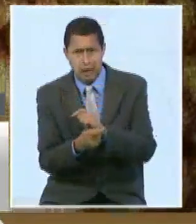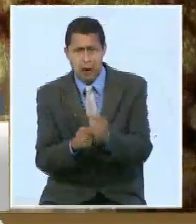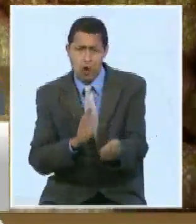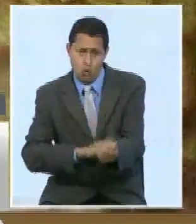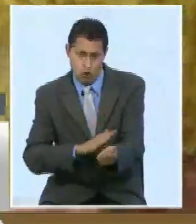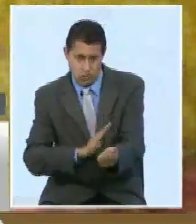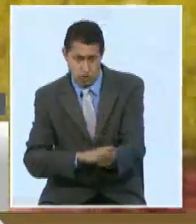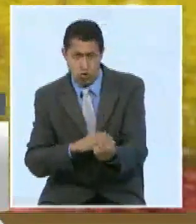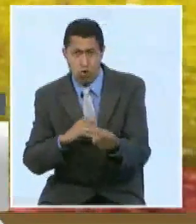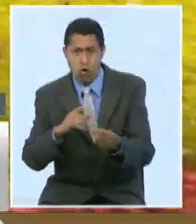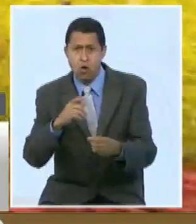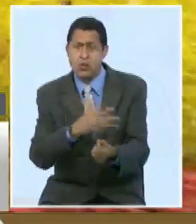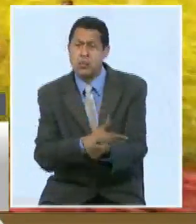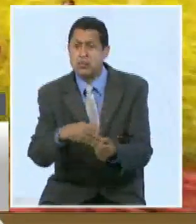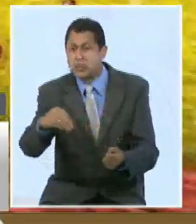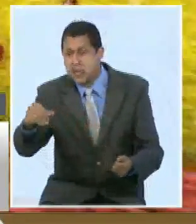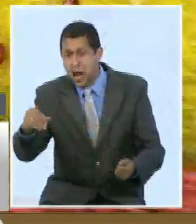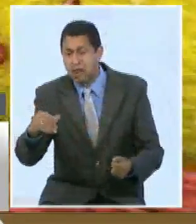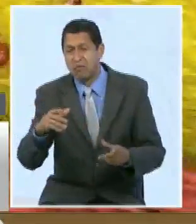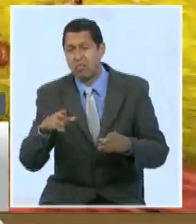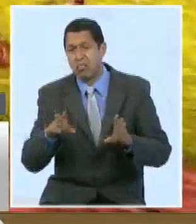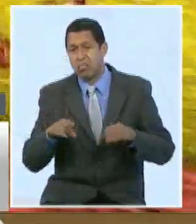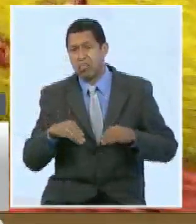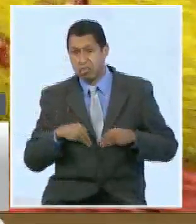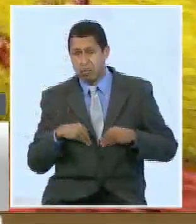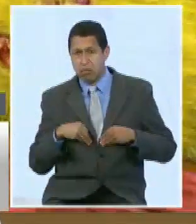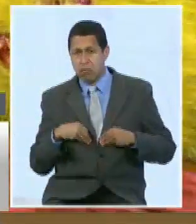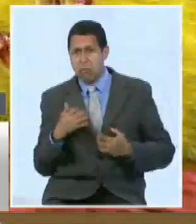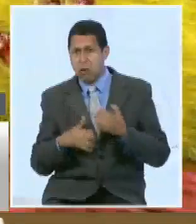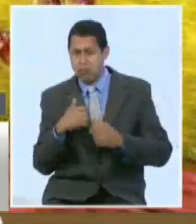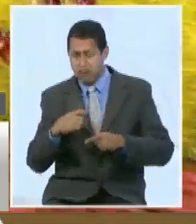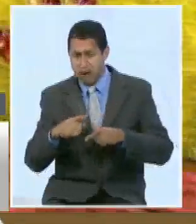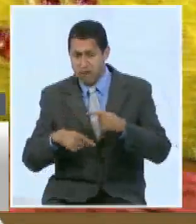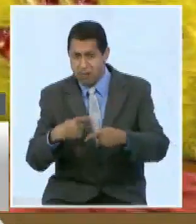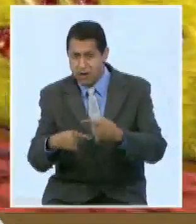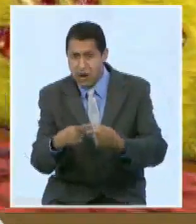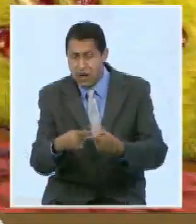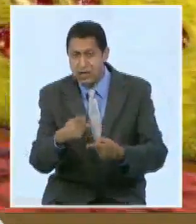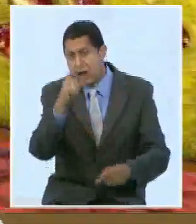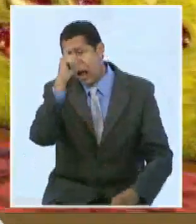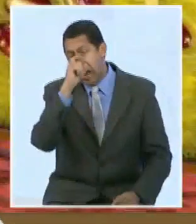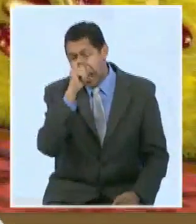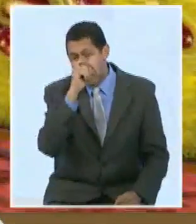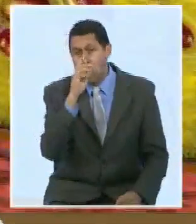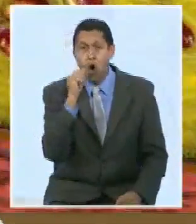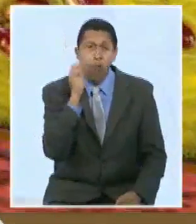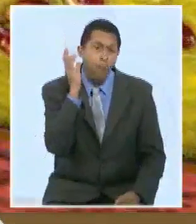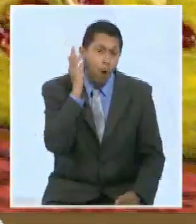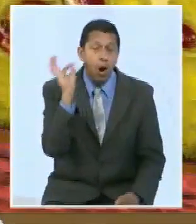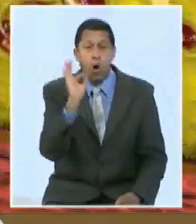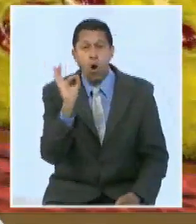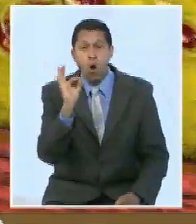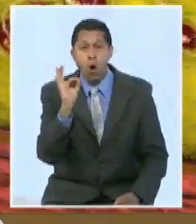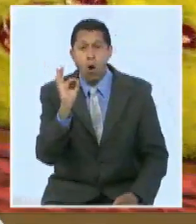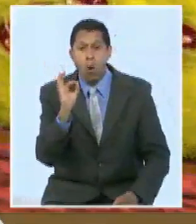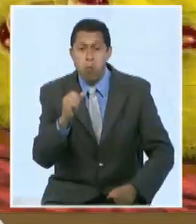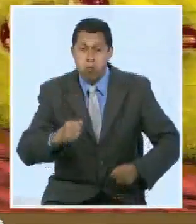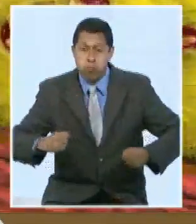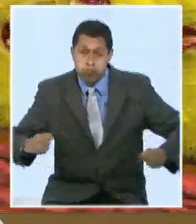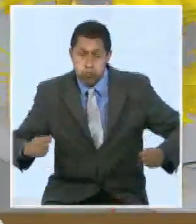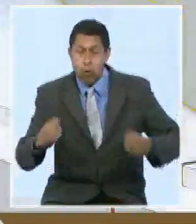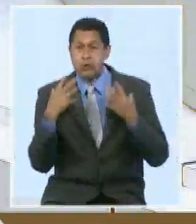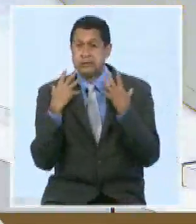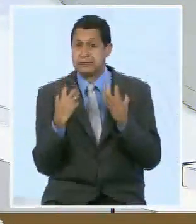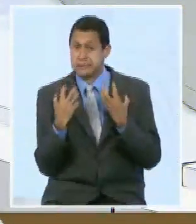colesterol diabetes sedentarismo antecedentes familiares edad sexo obesidad y estrés